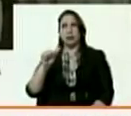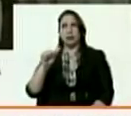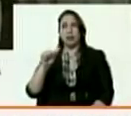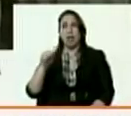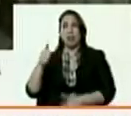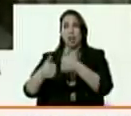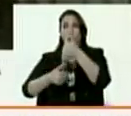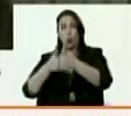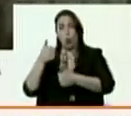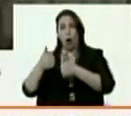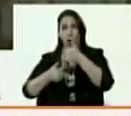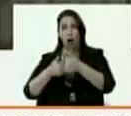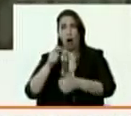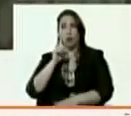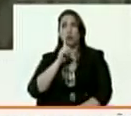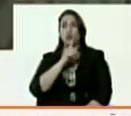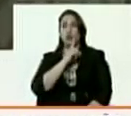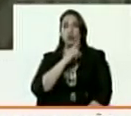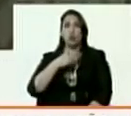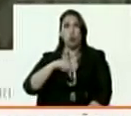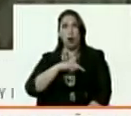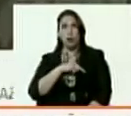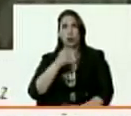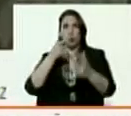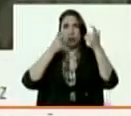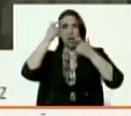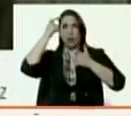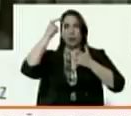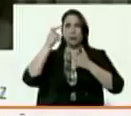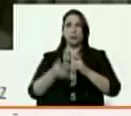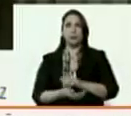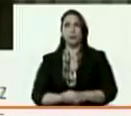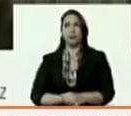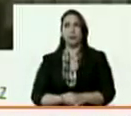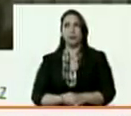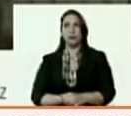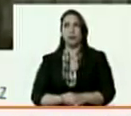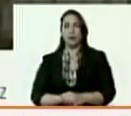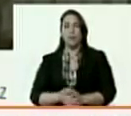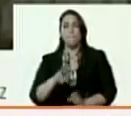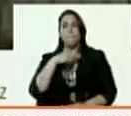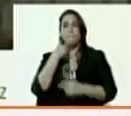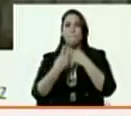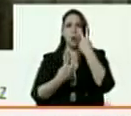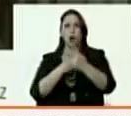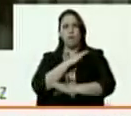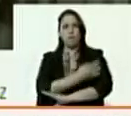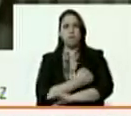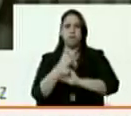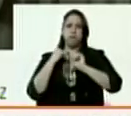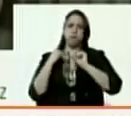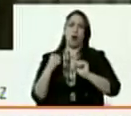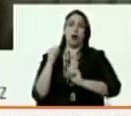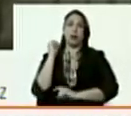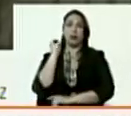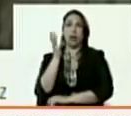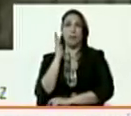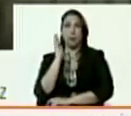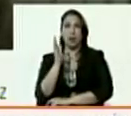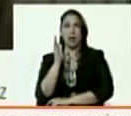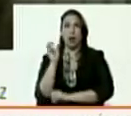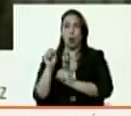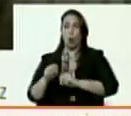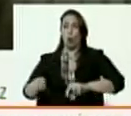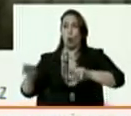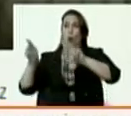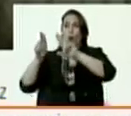cual nuestro comandante Hugo Chávez, con voz firme, en Asamblea de Naciones